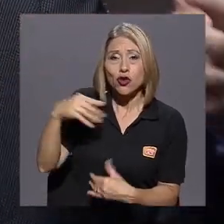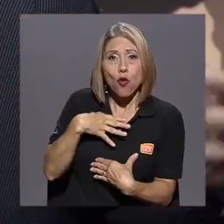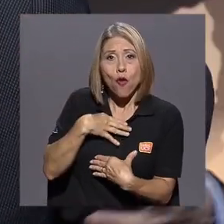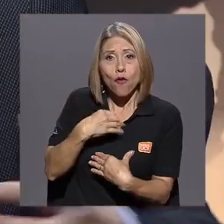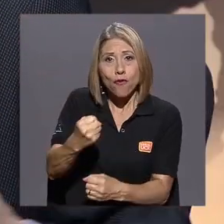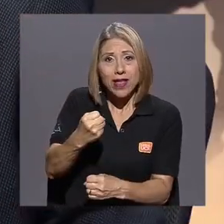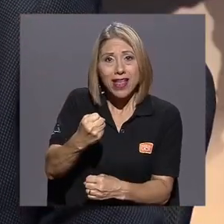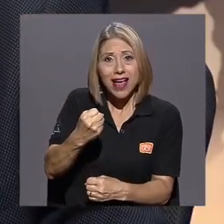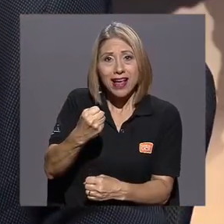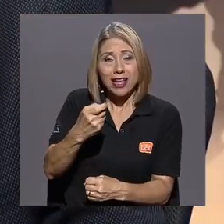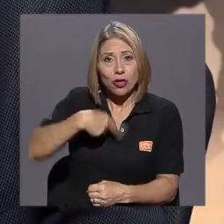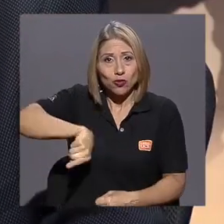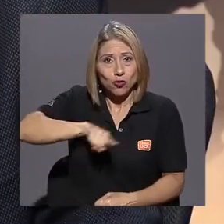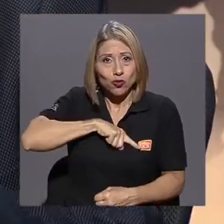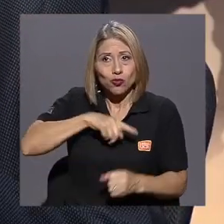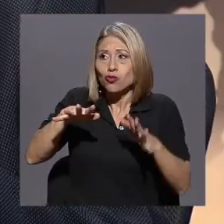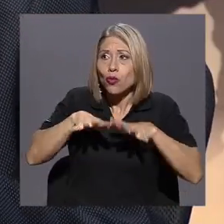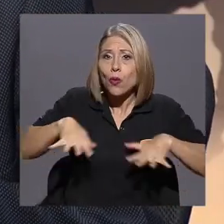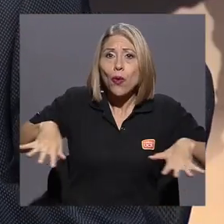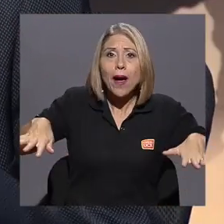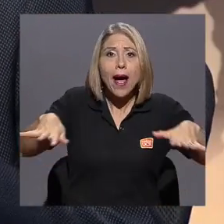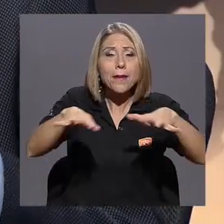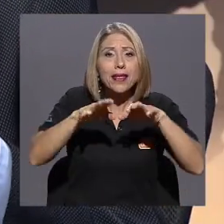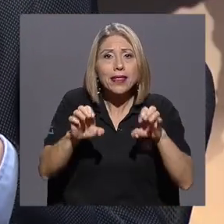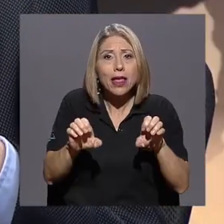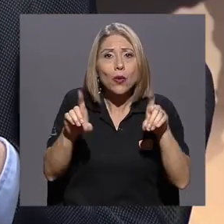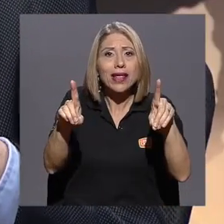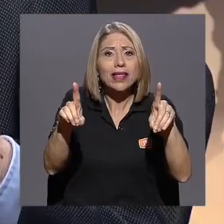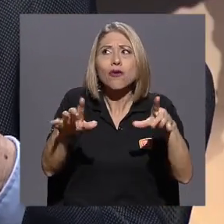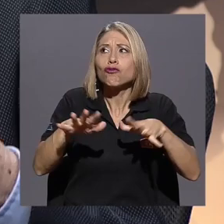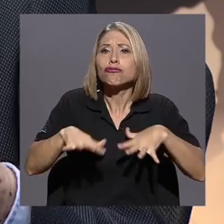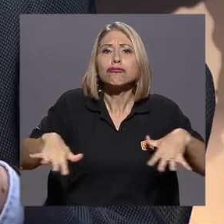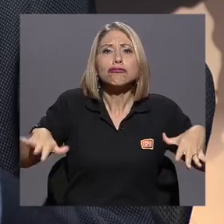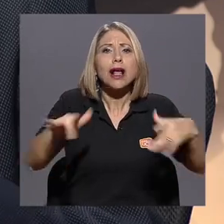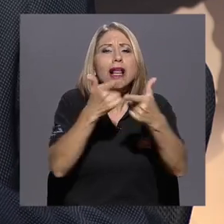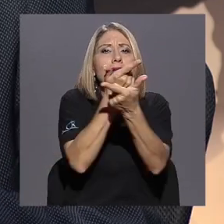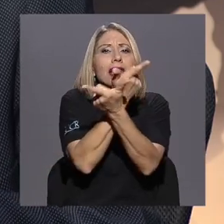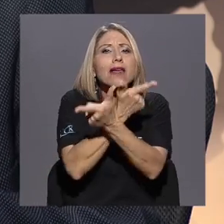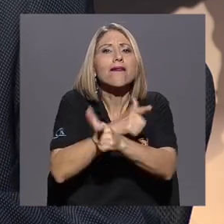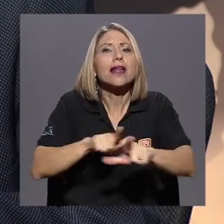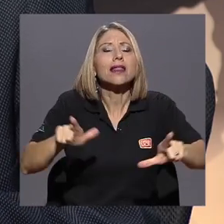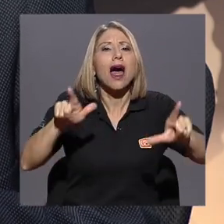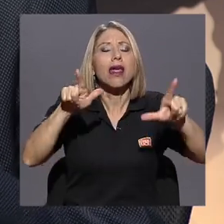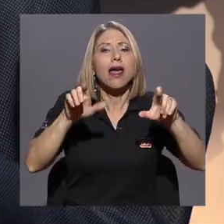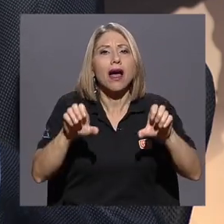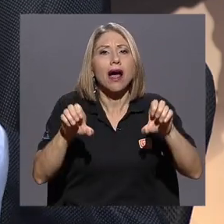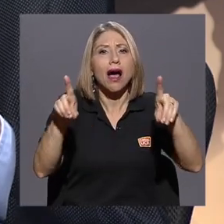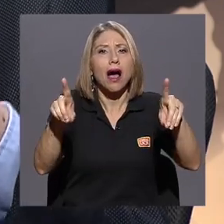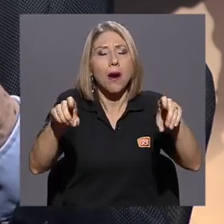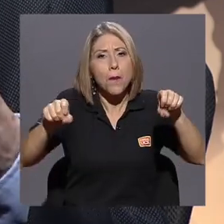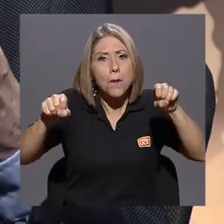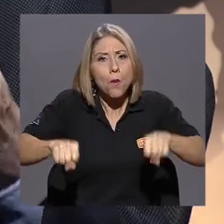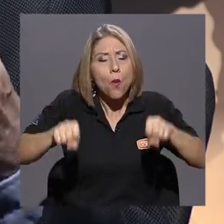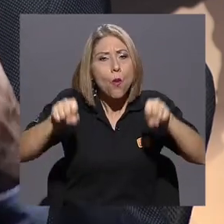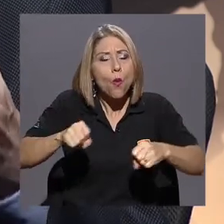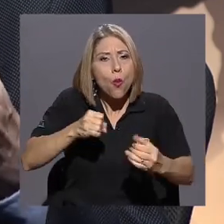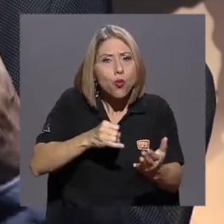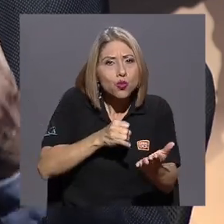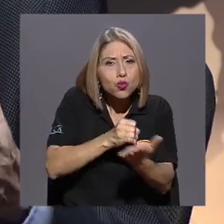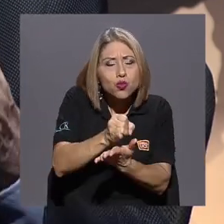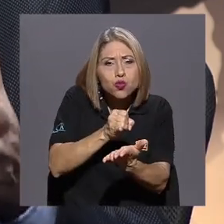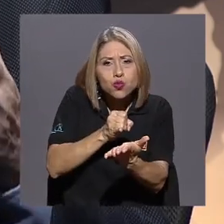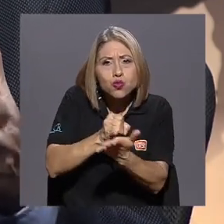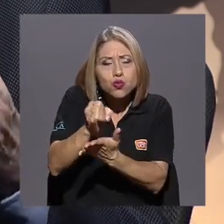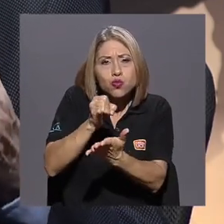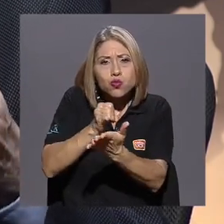que hemos recreado en la universidad es un ambiente de libertad académica y de posibilidad de investigar